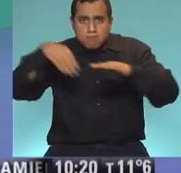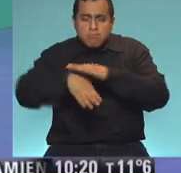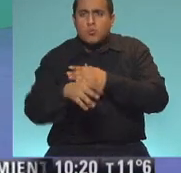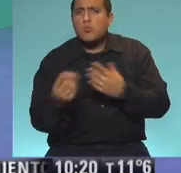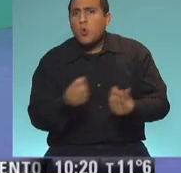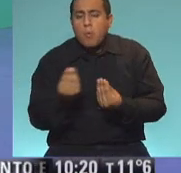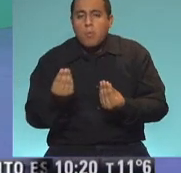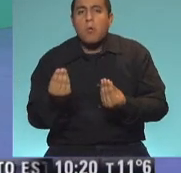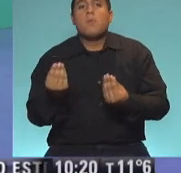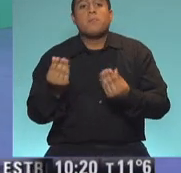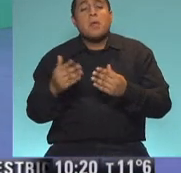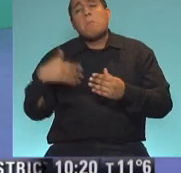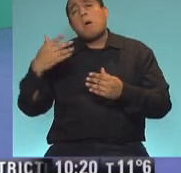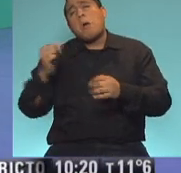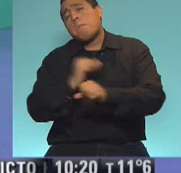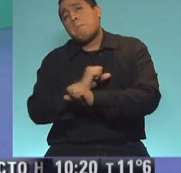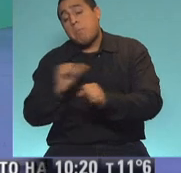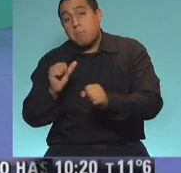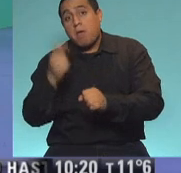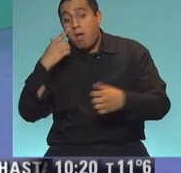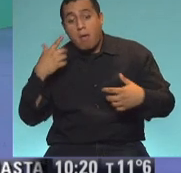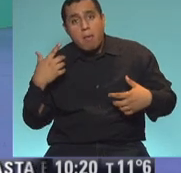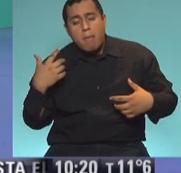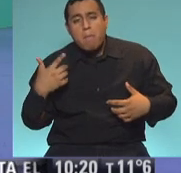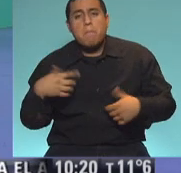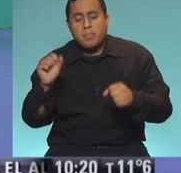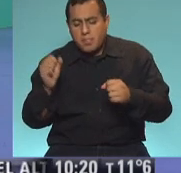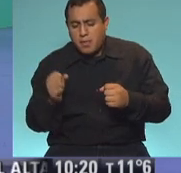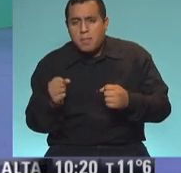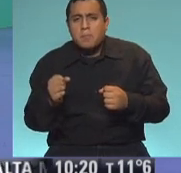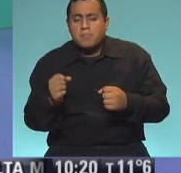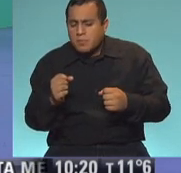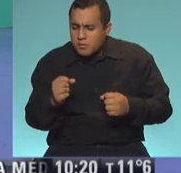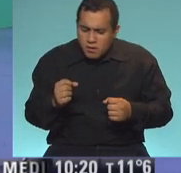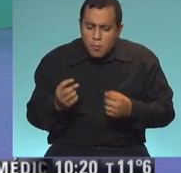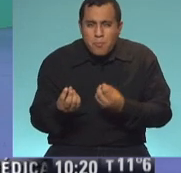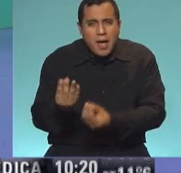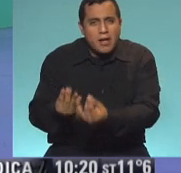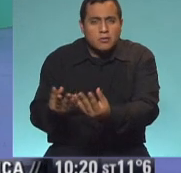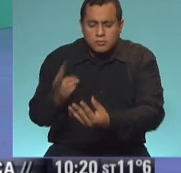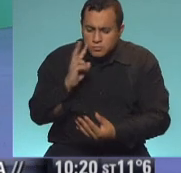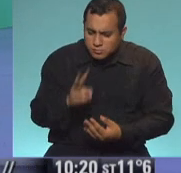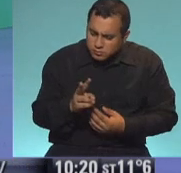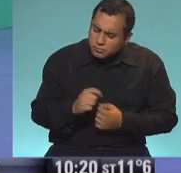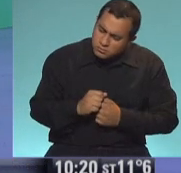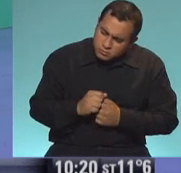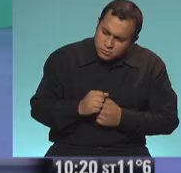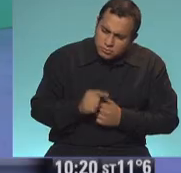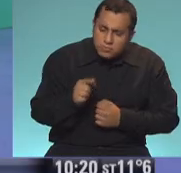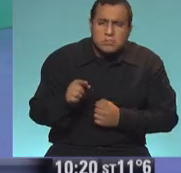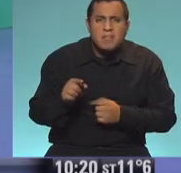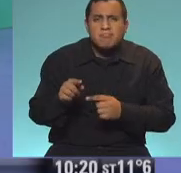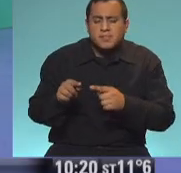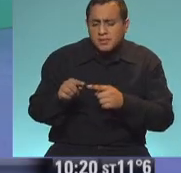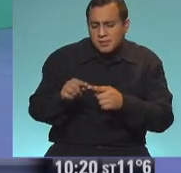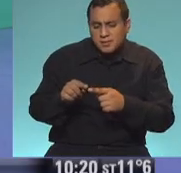De pronto, encuentra un gran claro en el pasto y se detiene. Es un extraño círculo